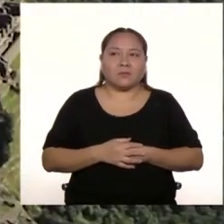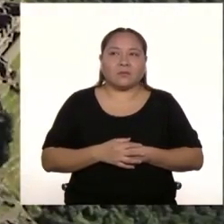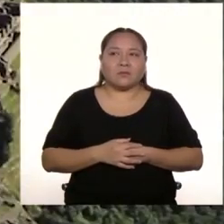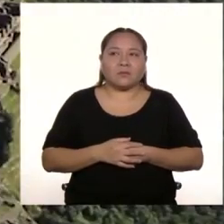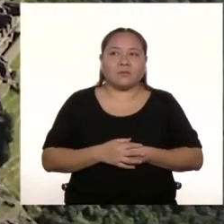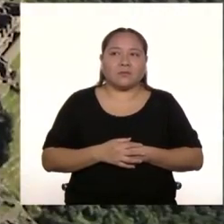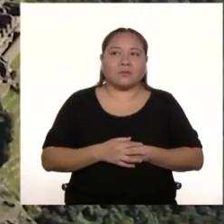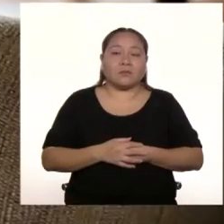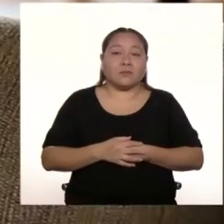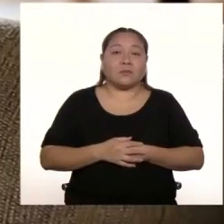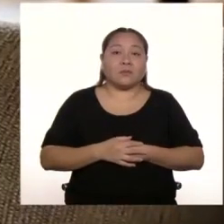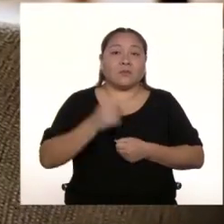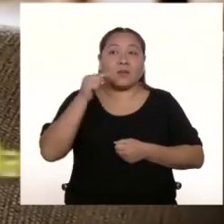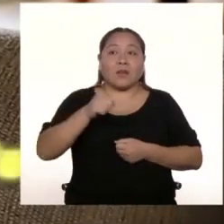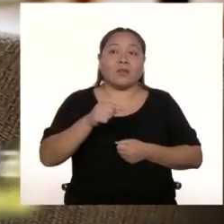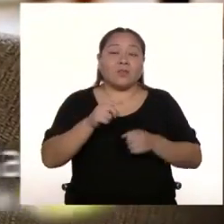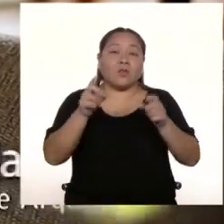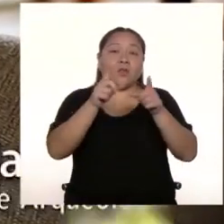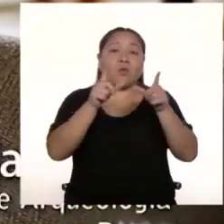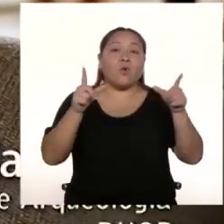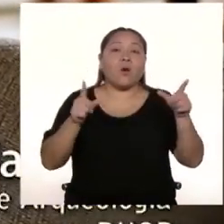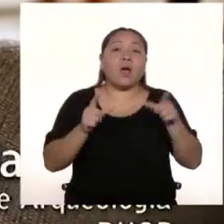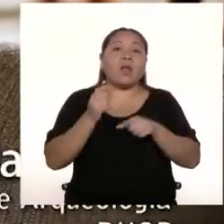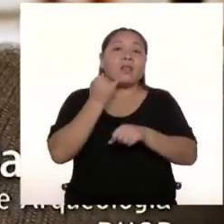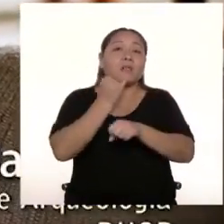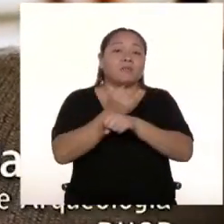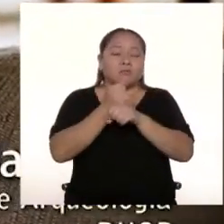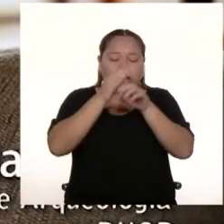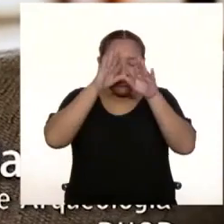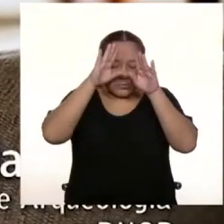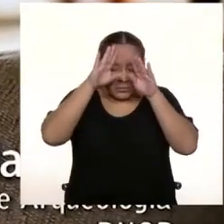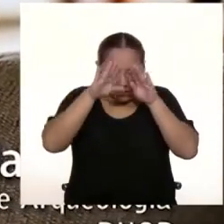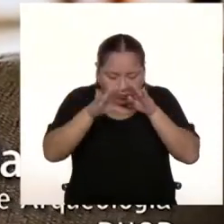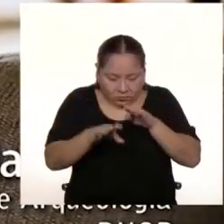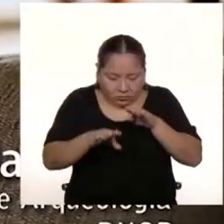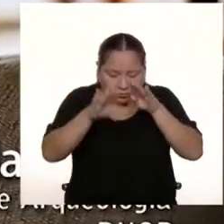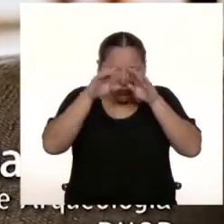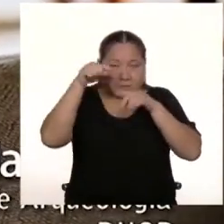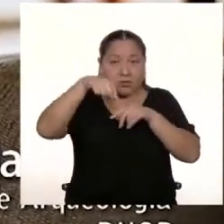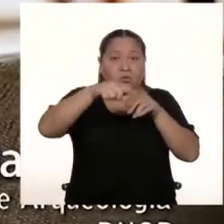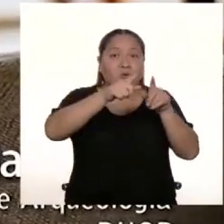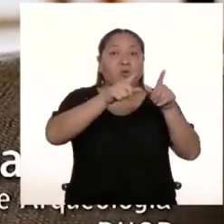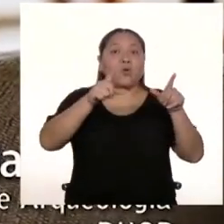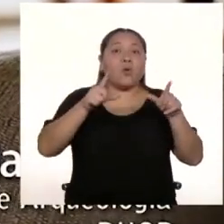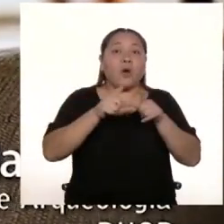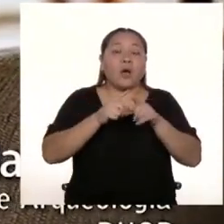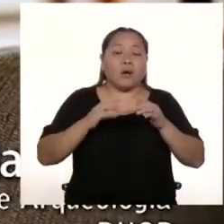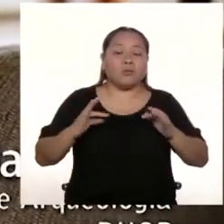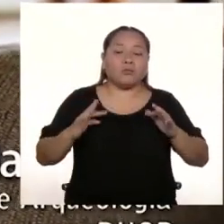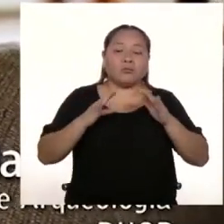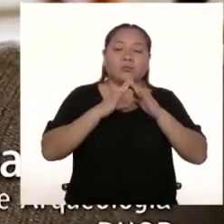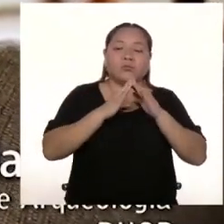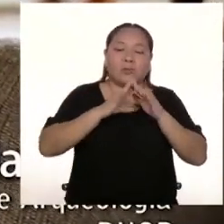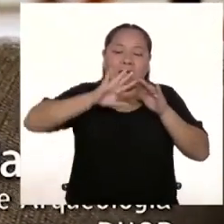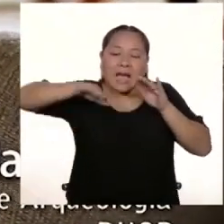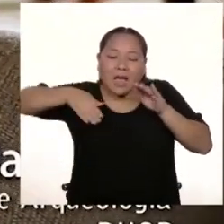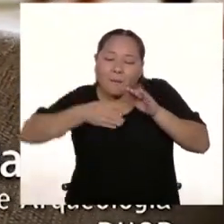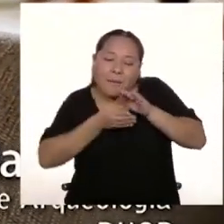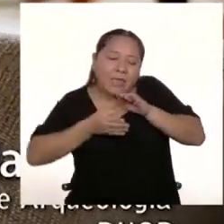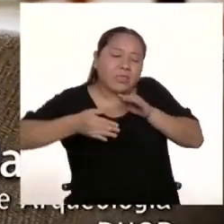Y como templo, hacienda y palacio es un punto visual importantísimo, metido en